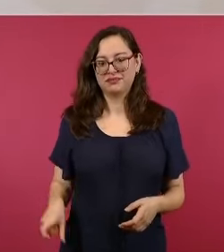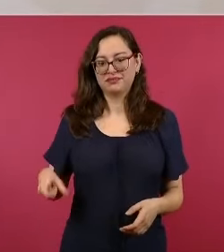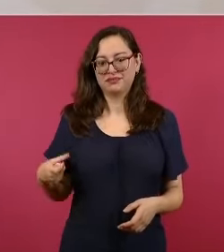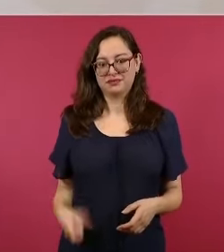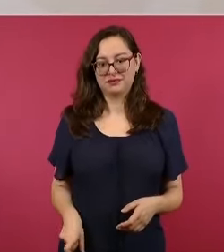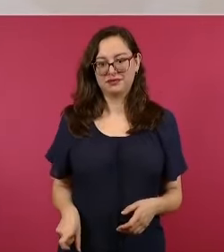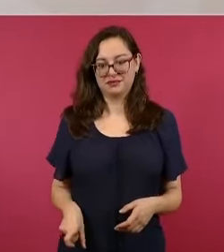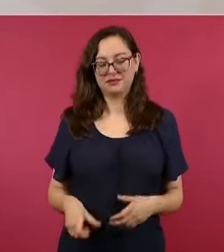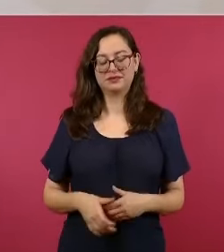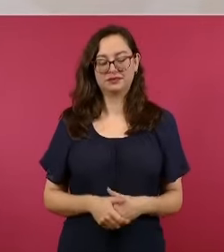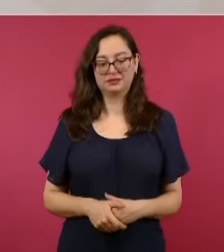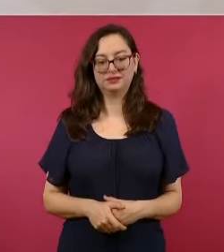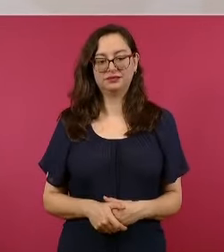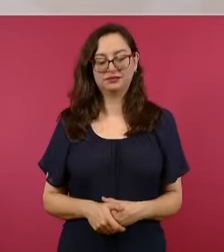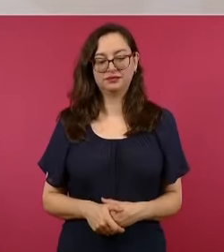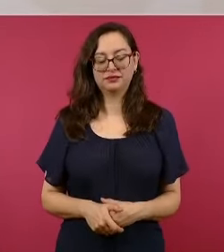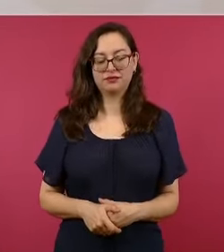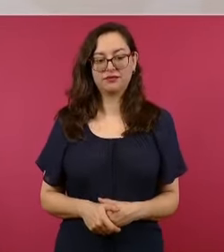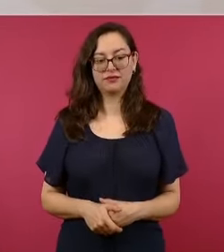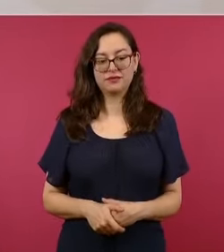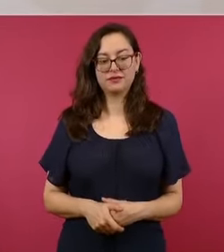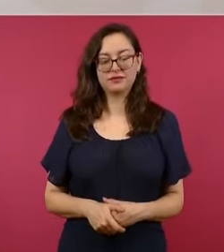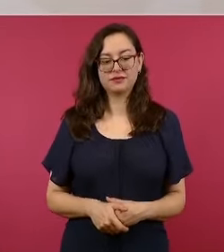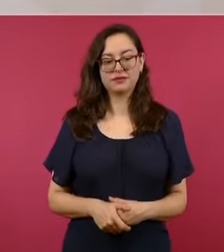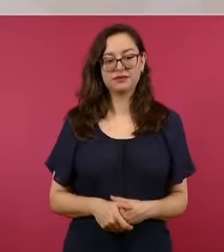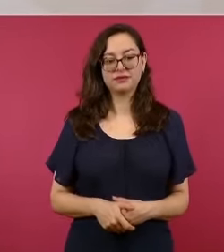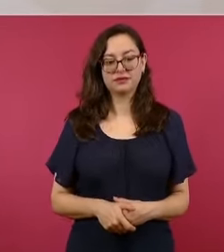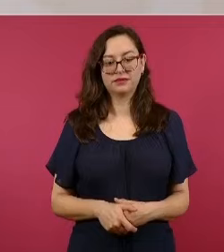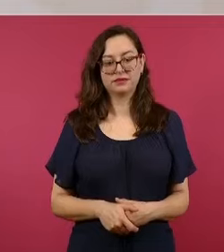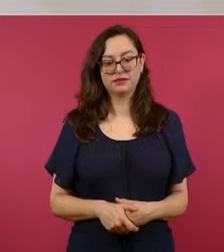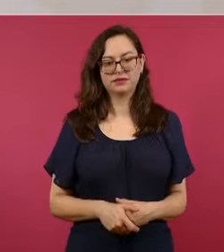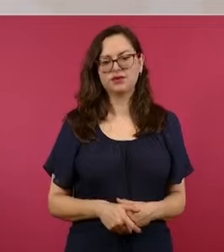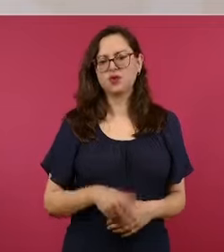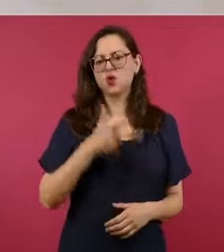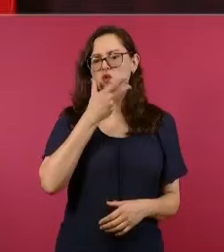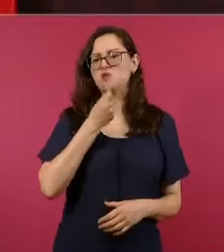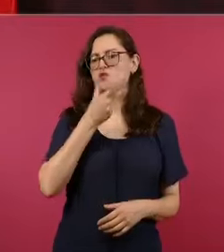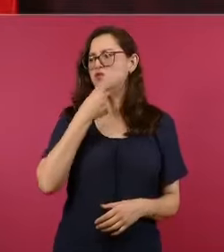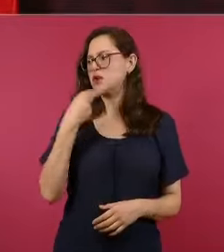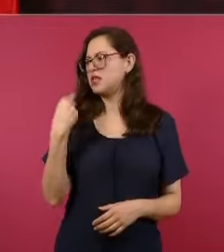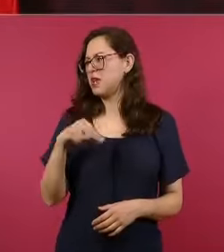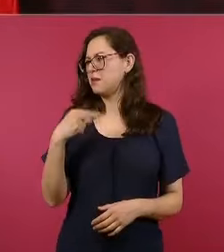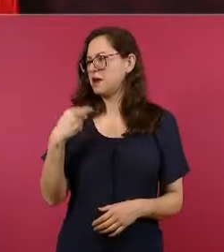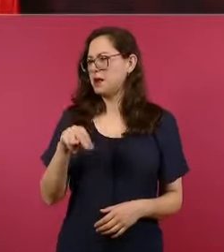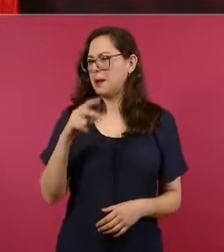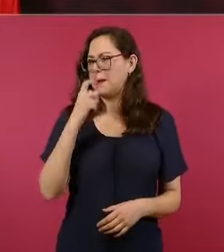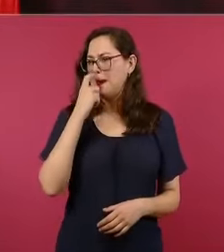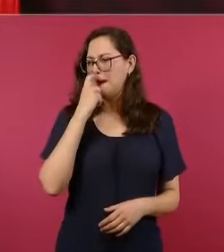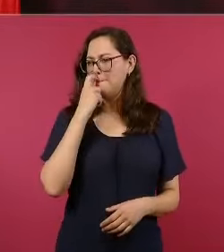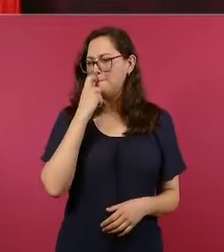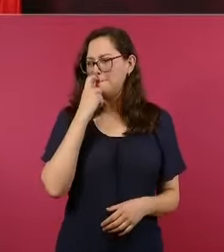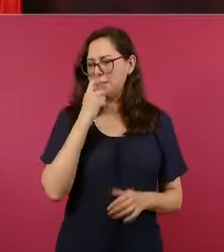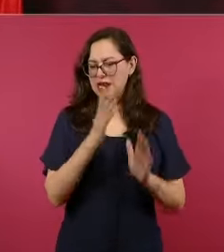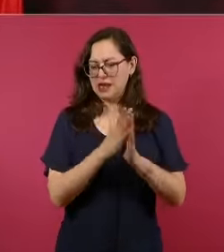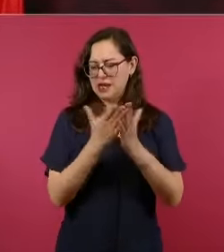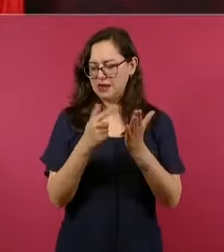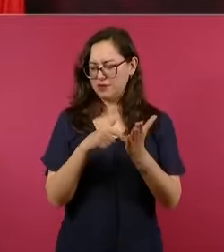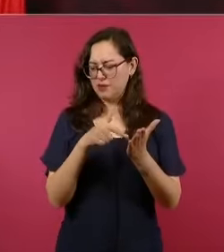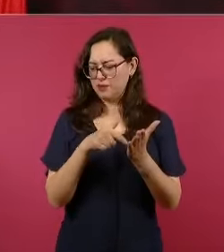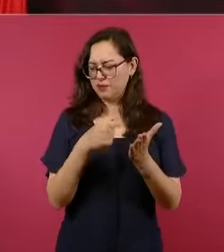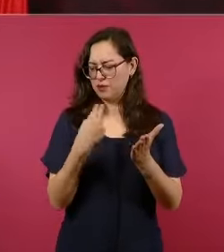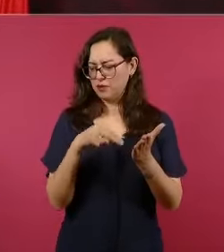desarrollo urbano creo que el personaje se tenía de